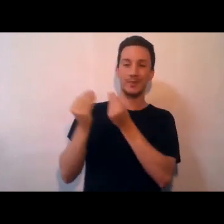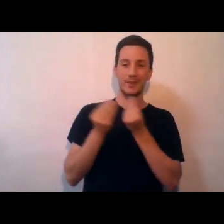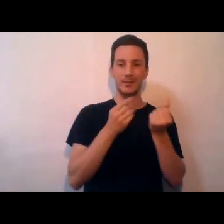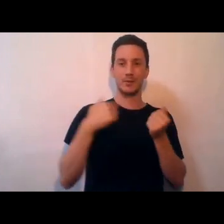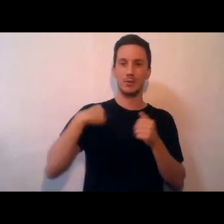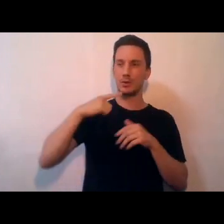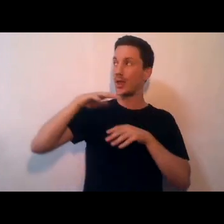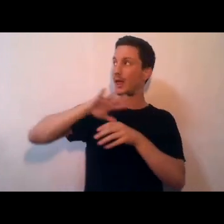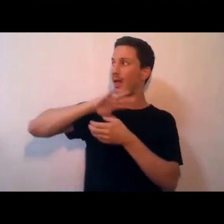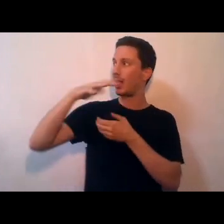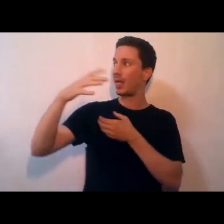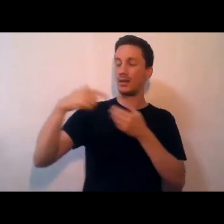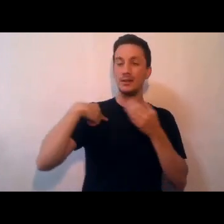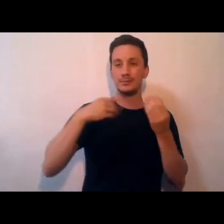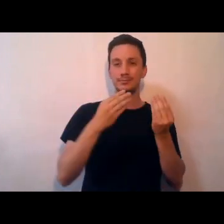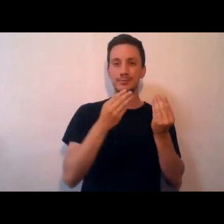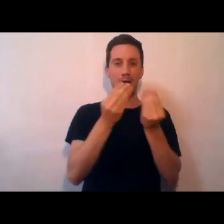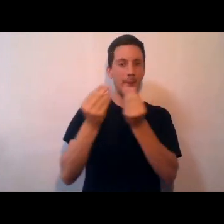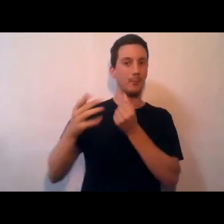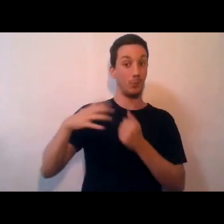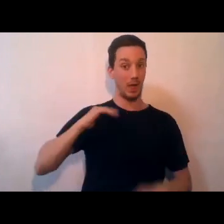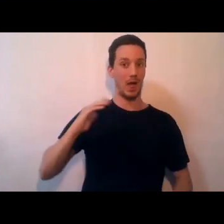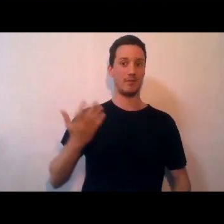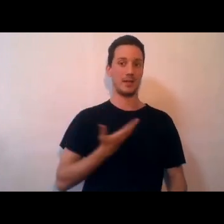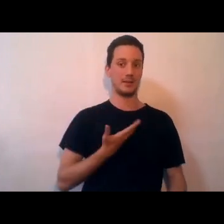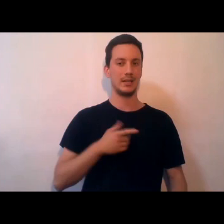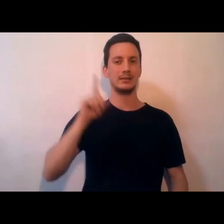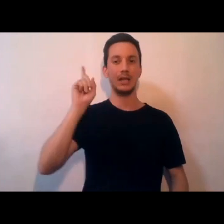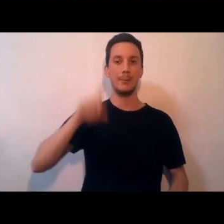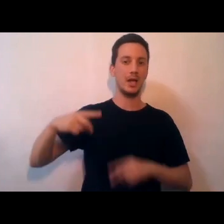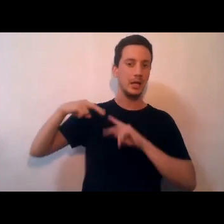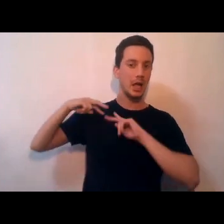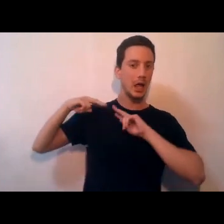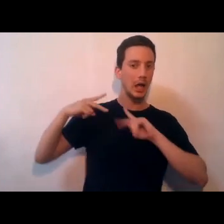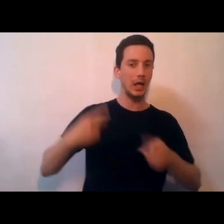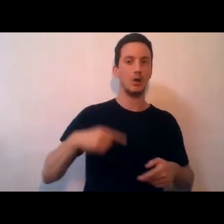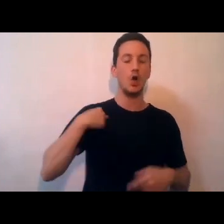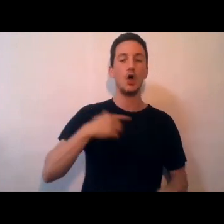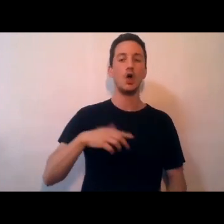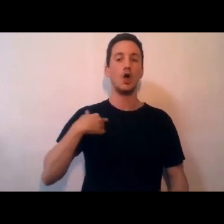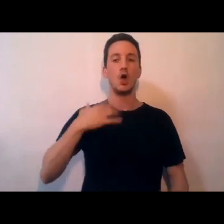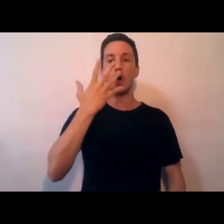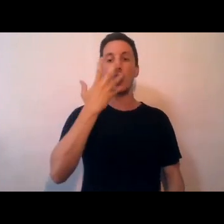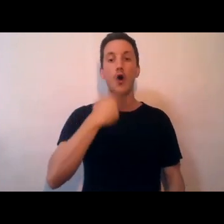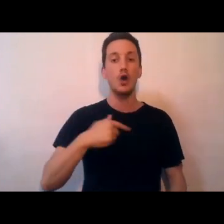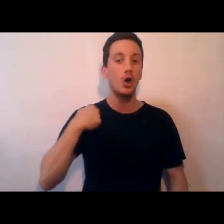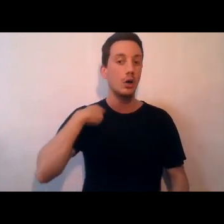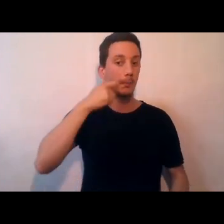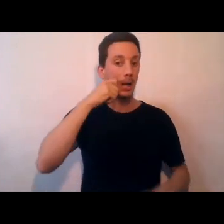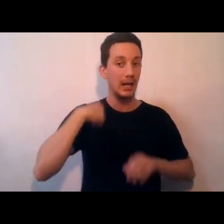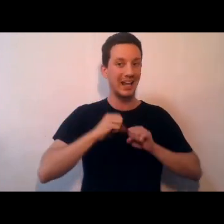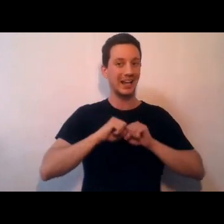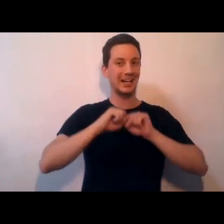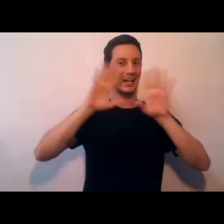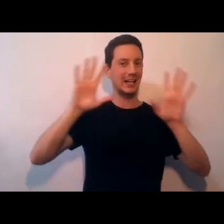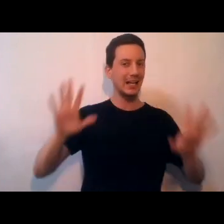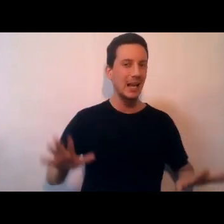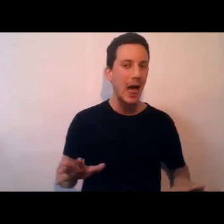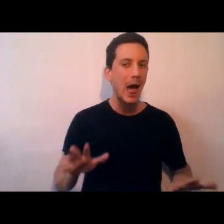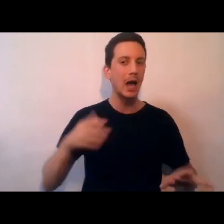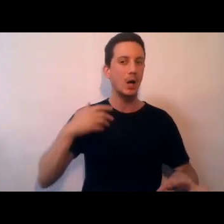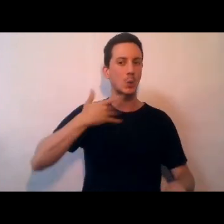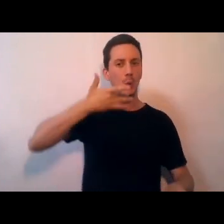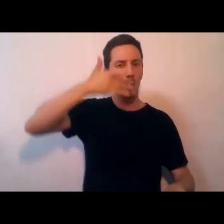de ozono. Por otro lado, factores genéticos, ¿no? El color de la piel, tener la piel más clarita, ser rubita, ser